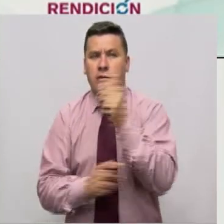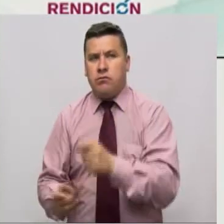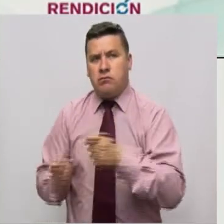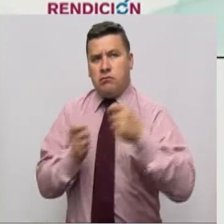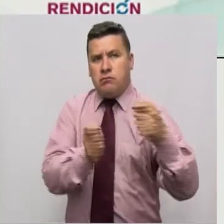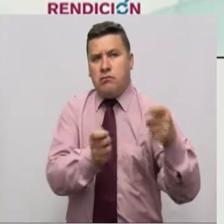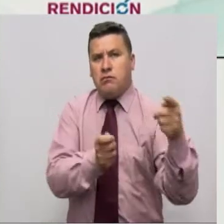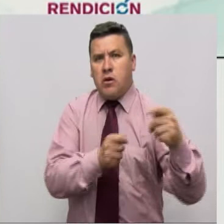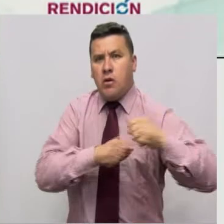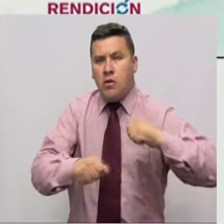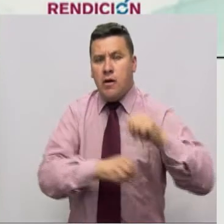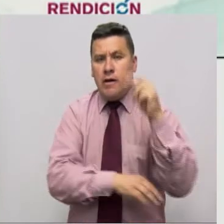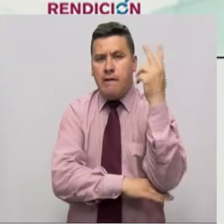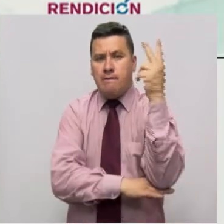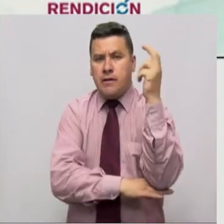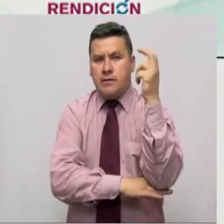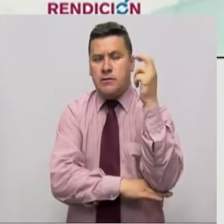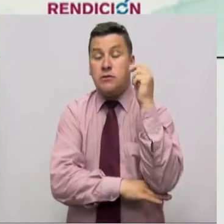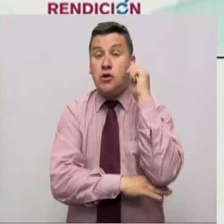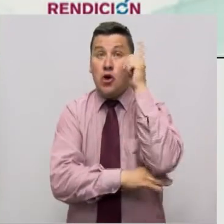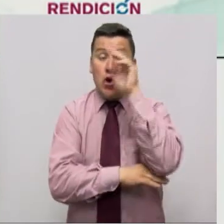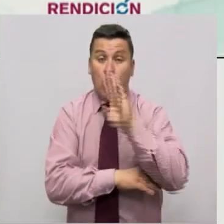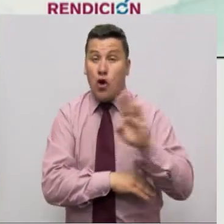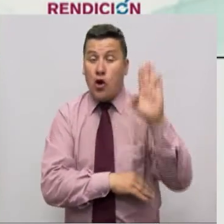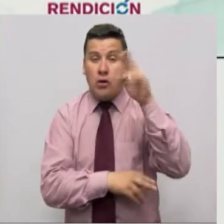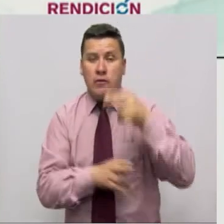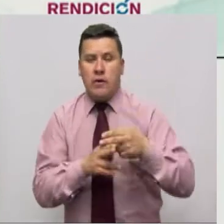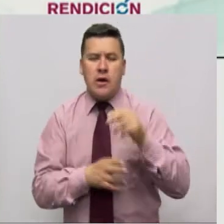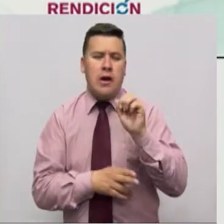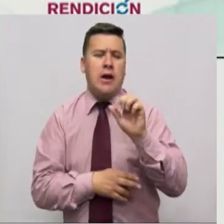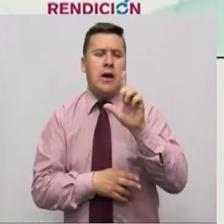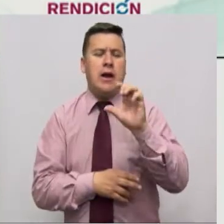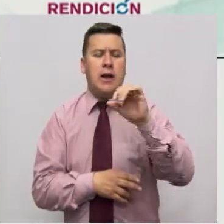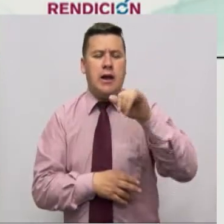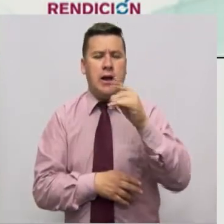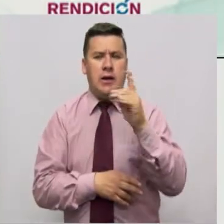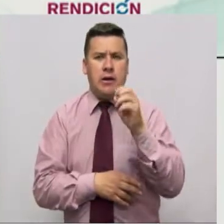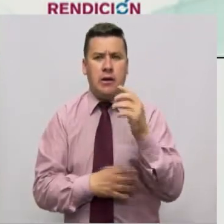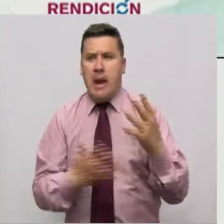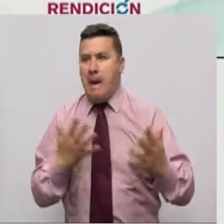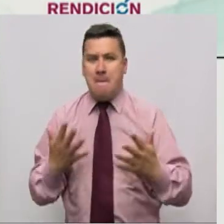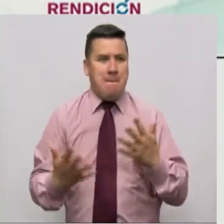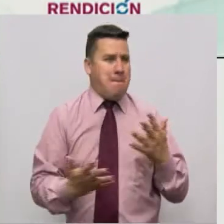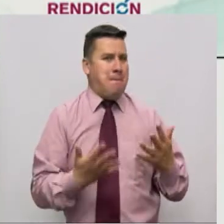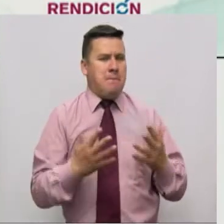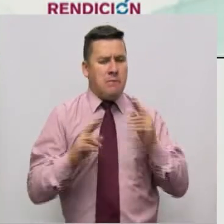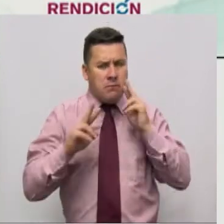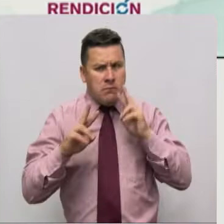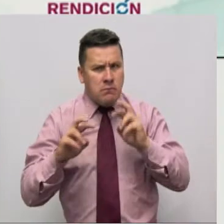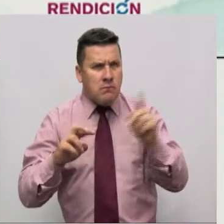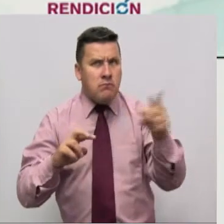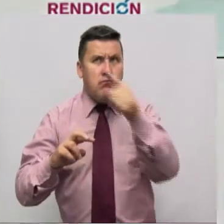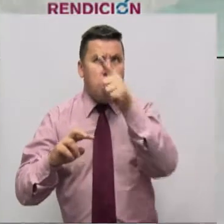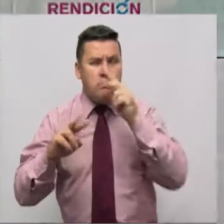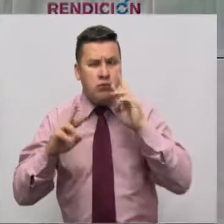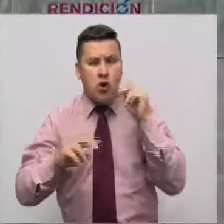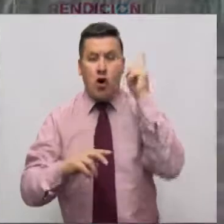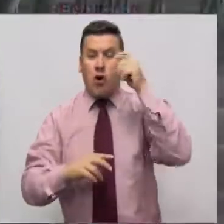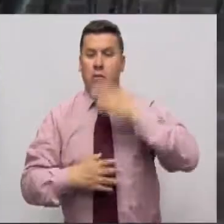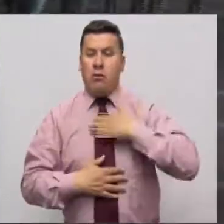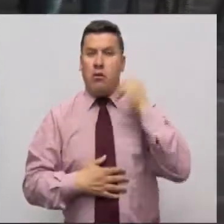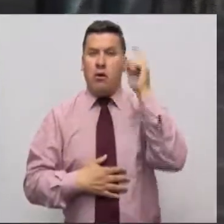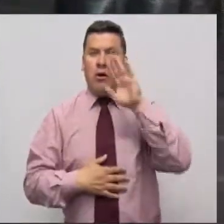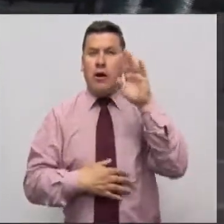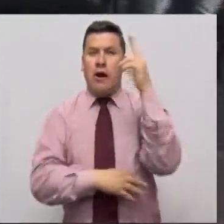General. Uno de sus protagonistas, el gobernador Alejandro León, al verse atrapado por la investigación de la